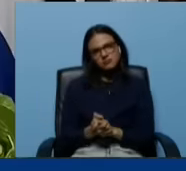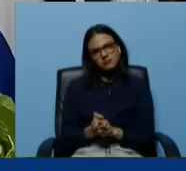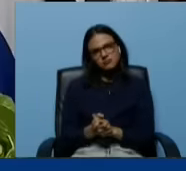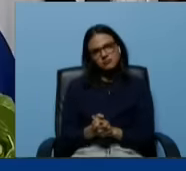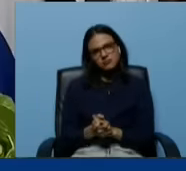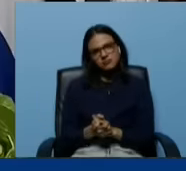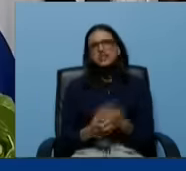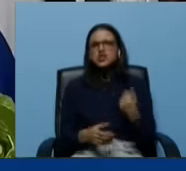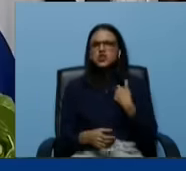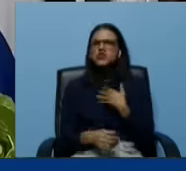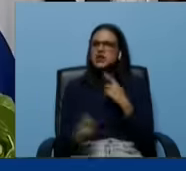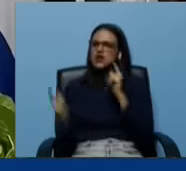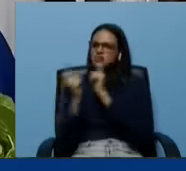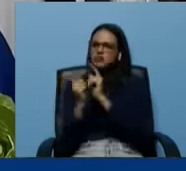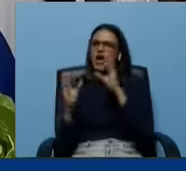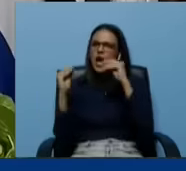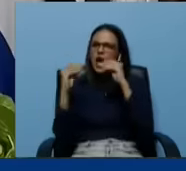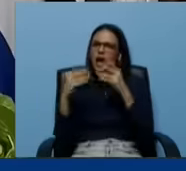que él quería hablar